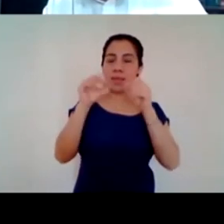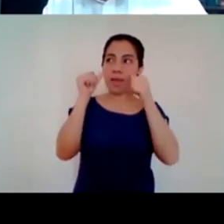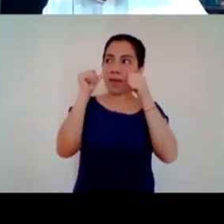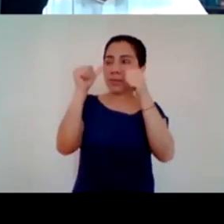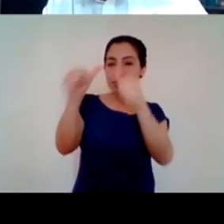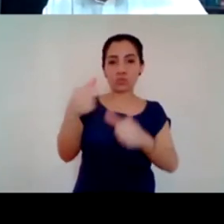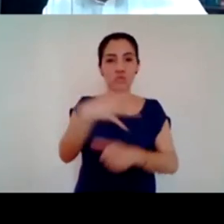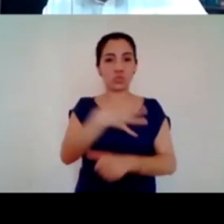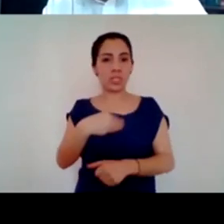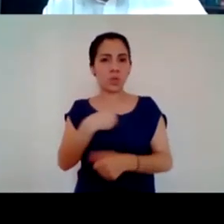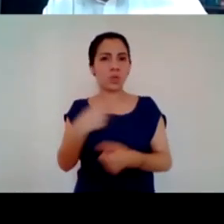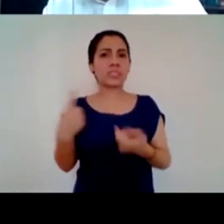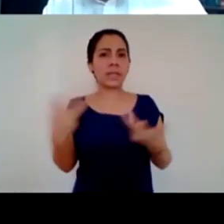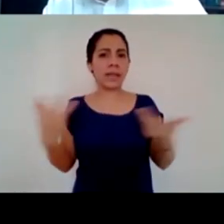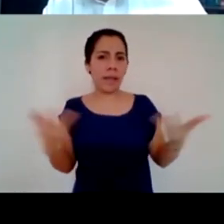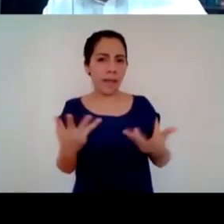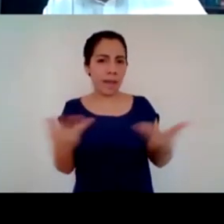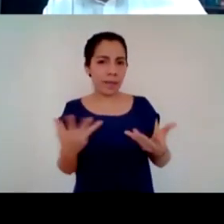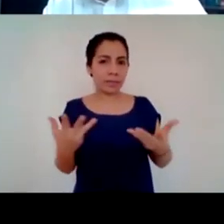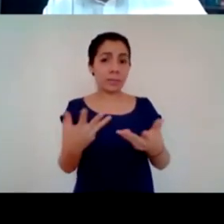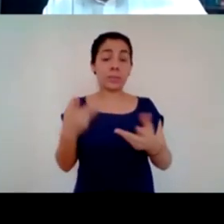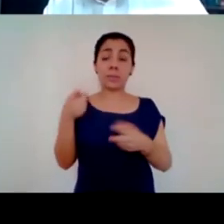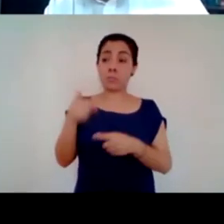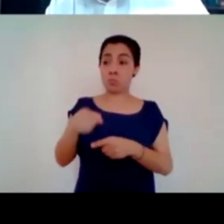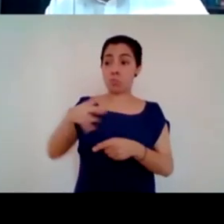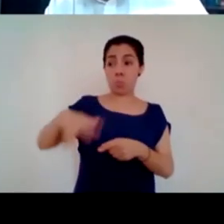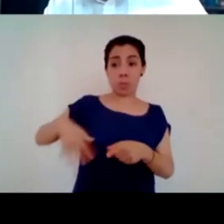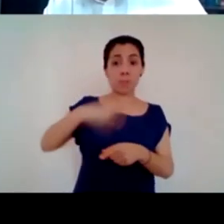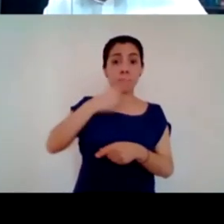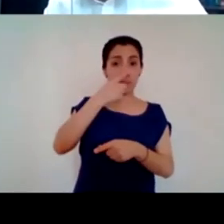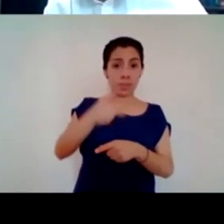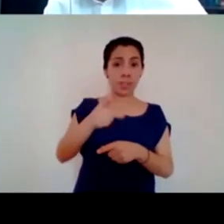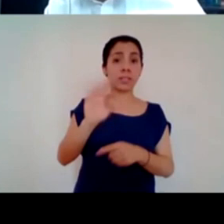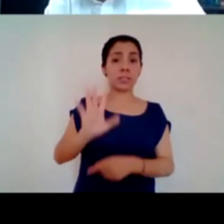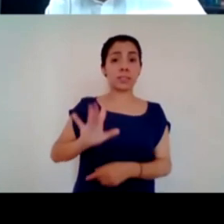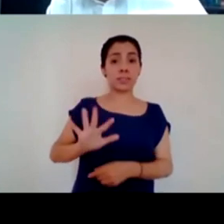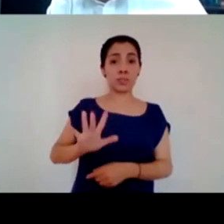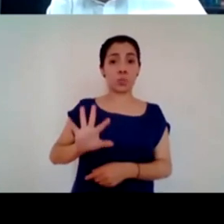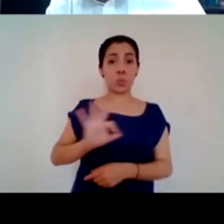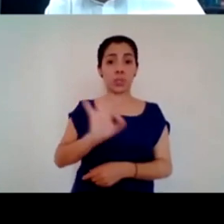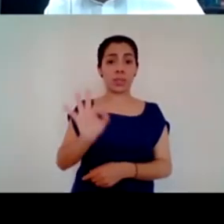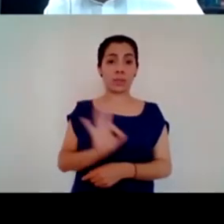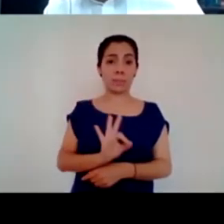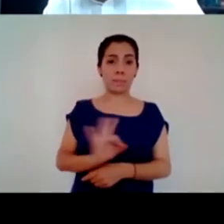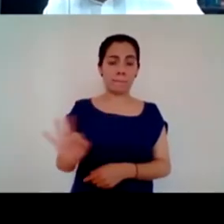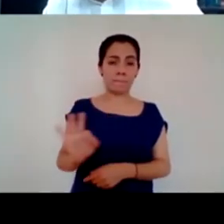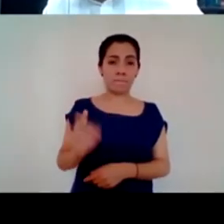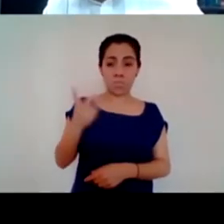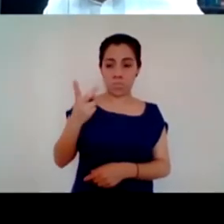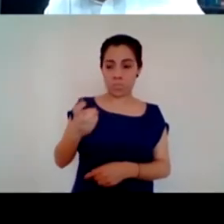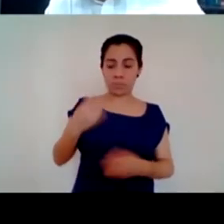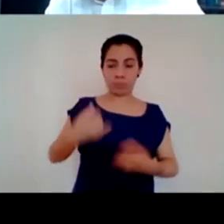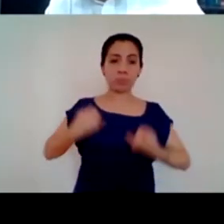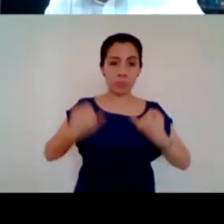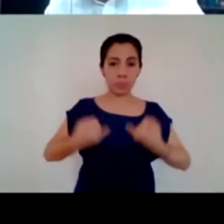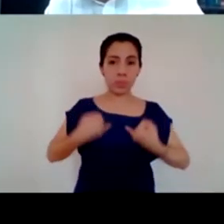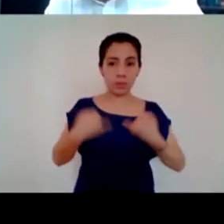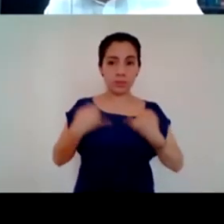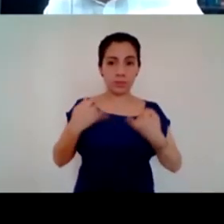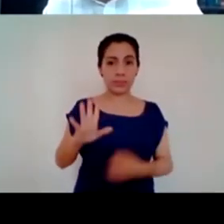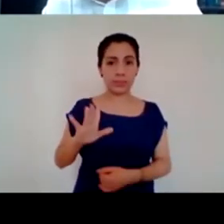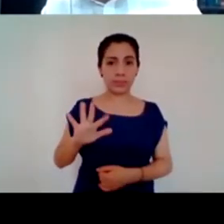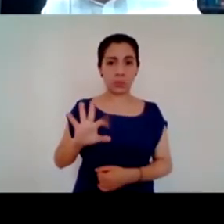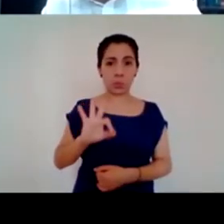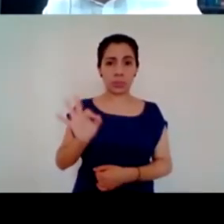allá de los modelos. Y tú dijiste hace rato que con 50% de, o sea, si estos chavos y chavas tuvieran 50%